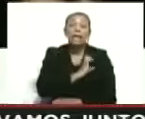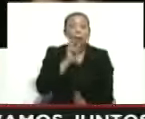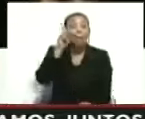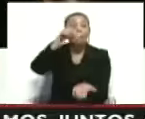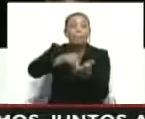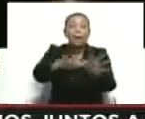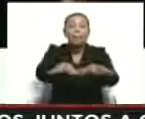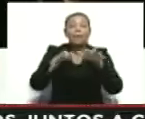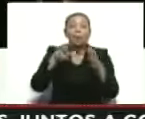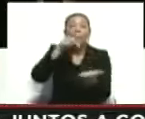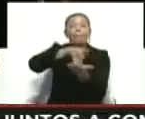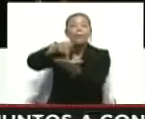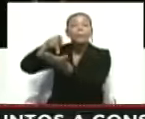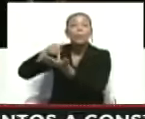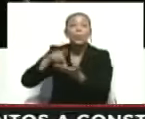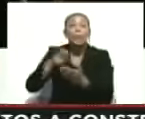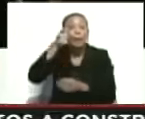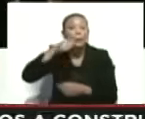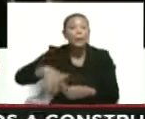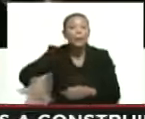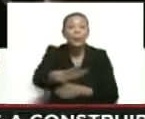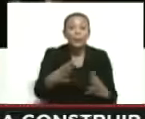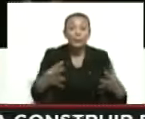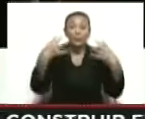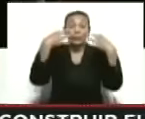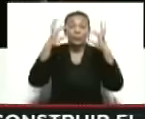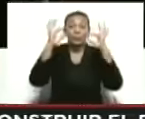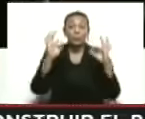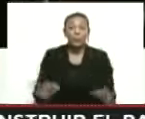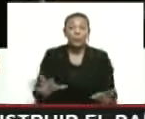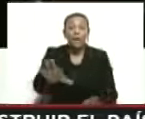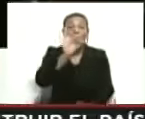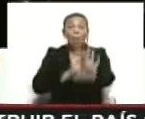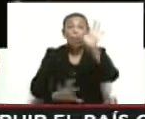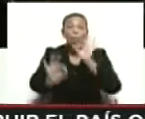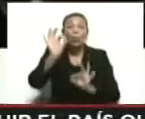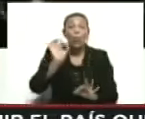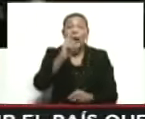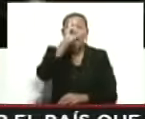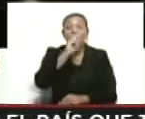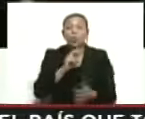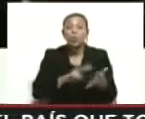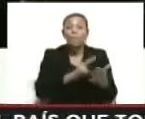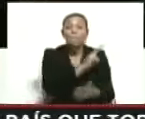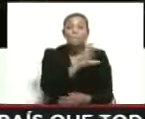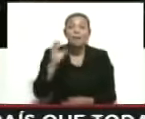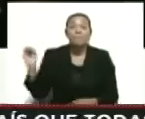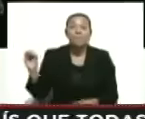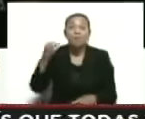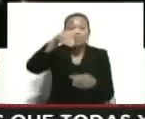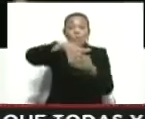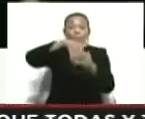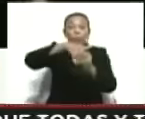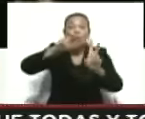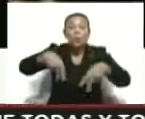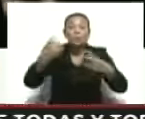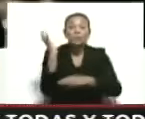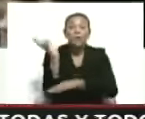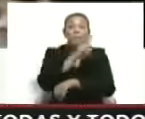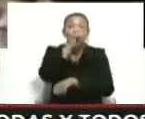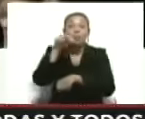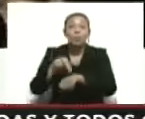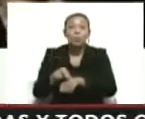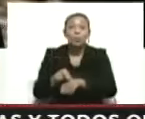presentes lo que el pueblo soberano escogió en el año 2020, una Asamblea